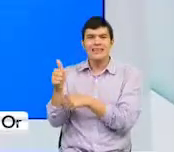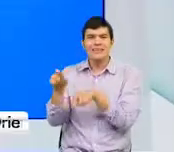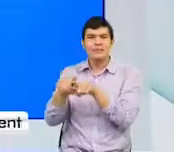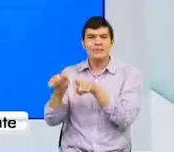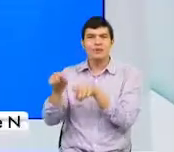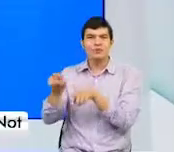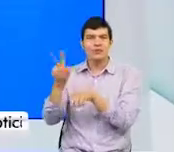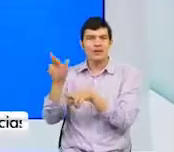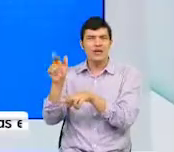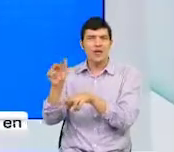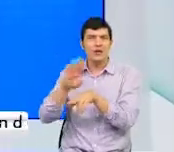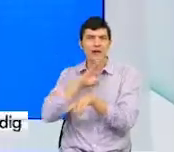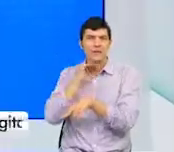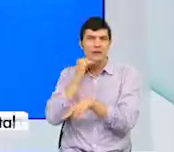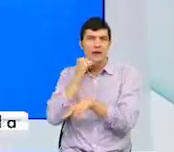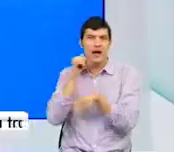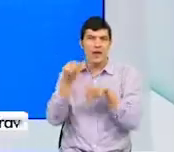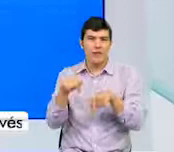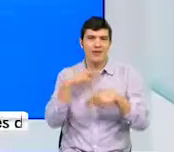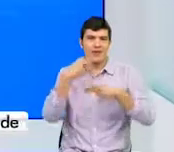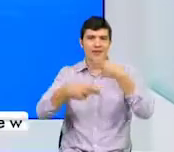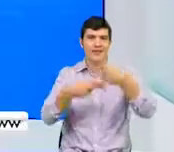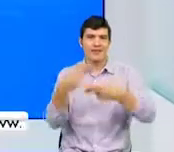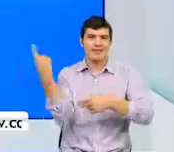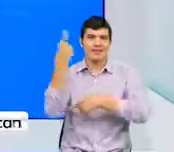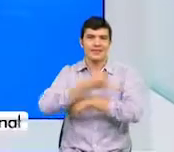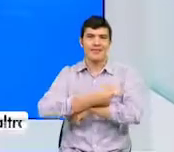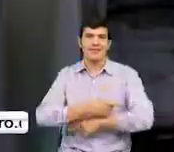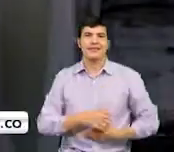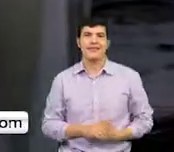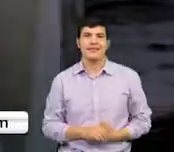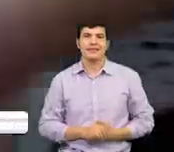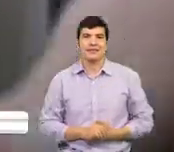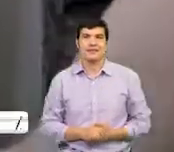extraña enfermedad. Esta es la crónica del día.